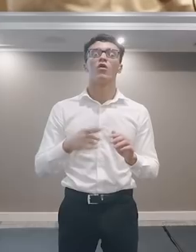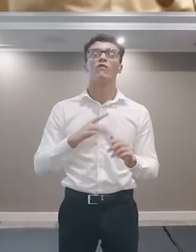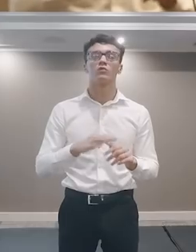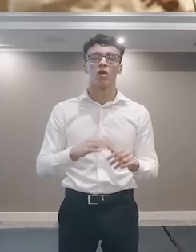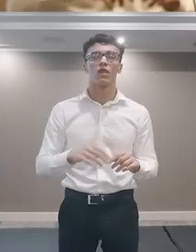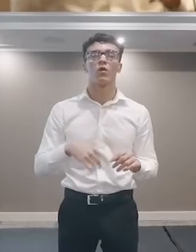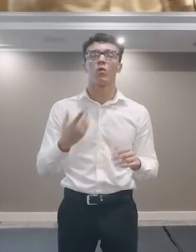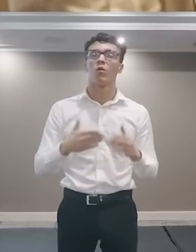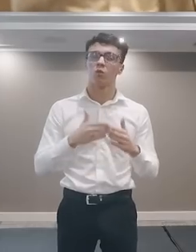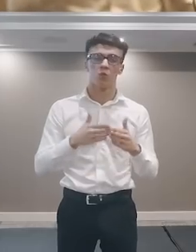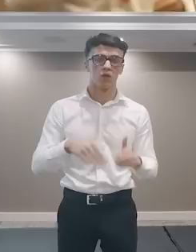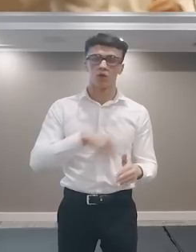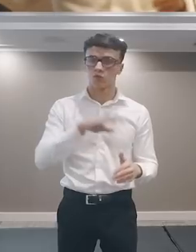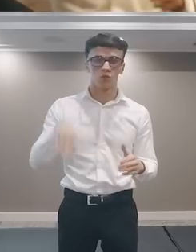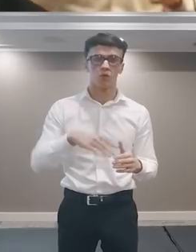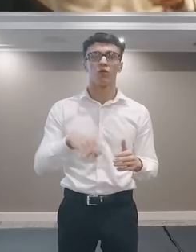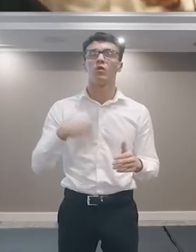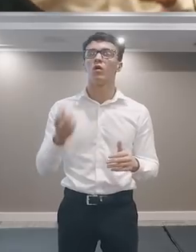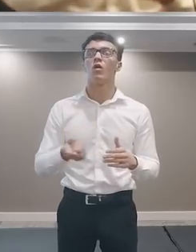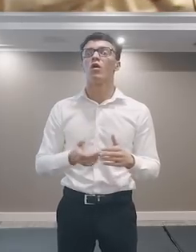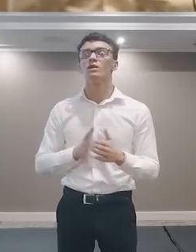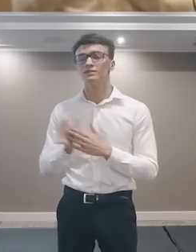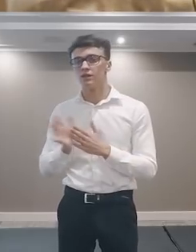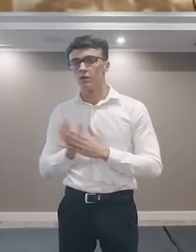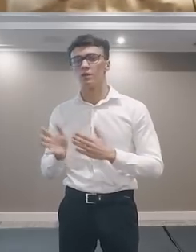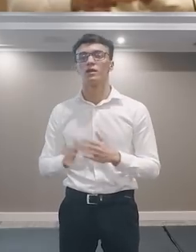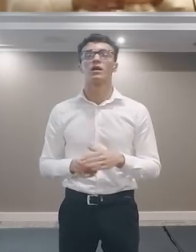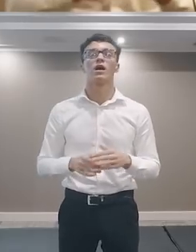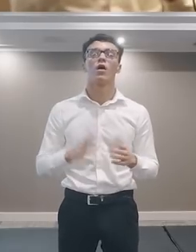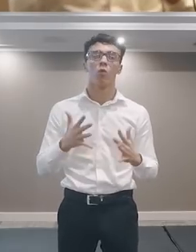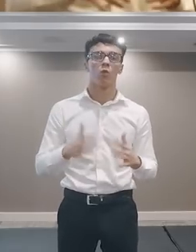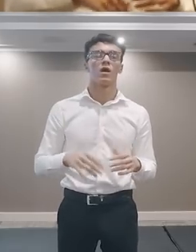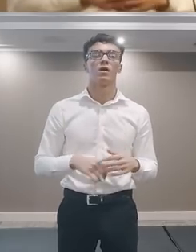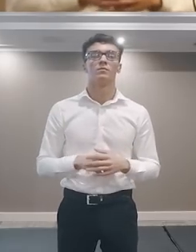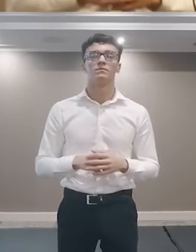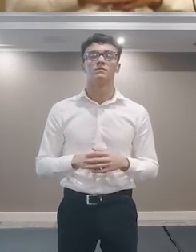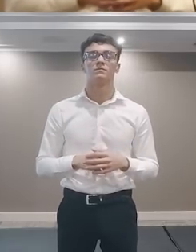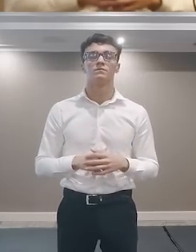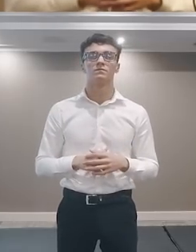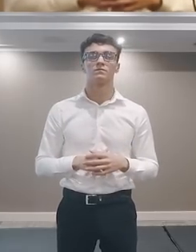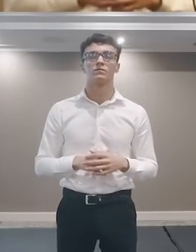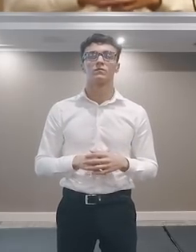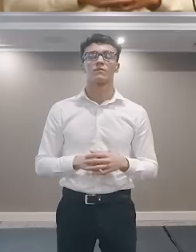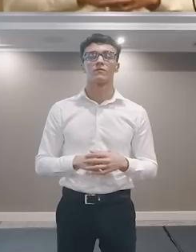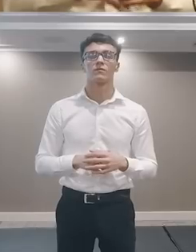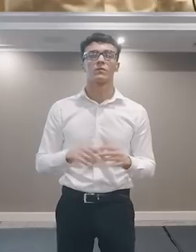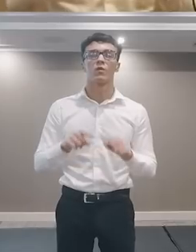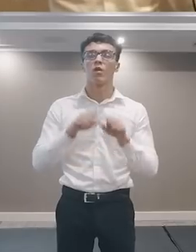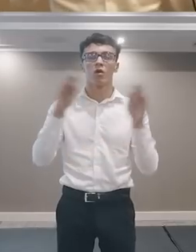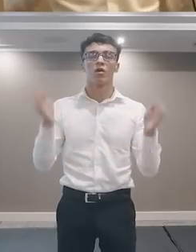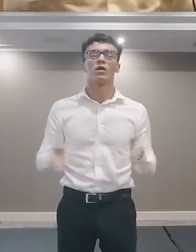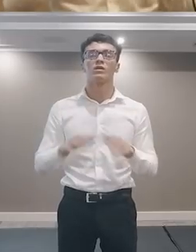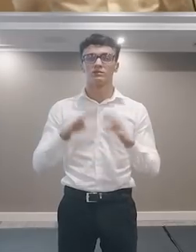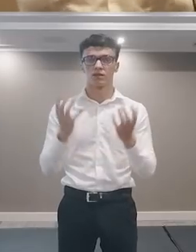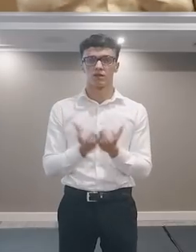todos los cruceros todo el support que tenemos 24 horas nos un backoffice brutal que es una oficina virtual para el que no